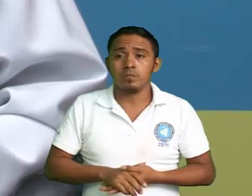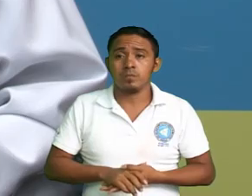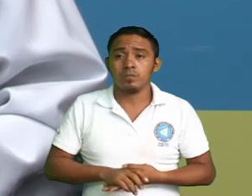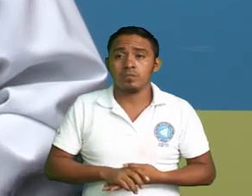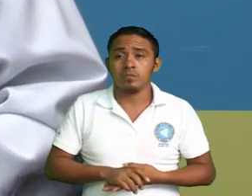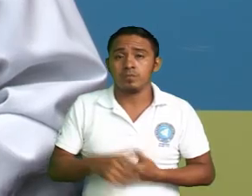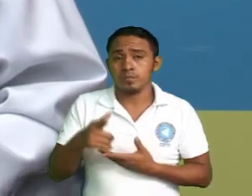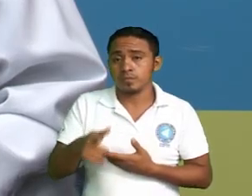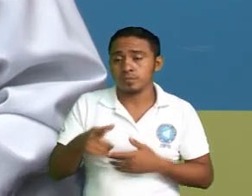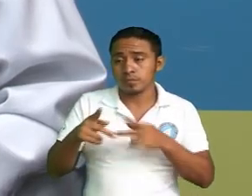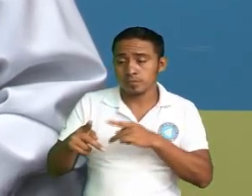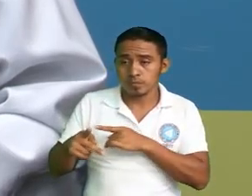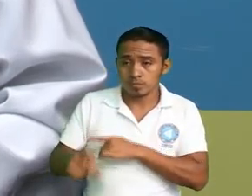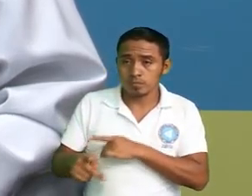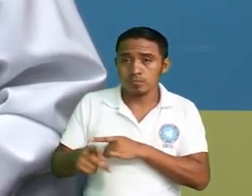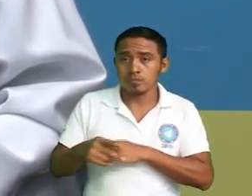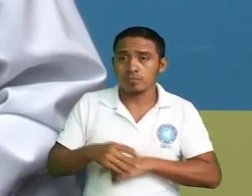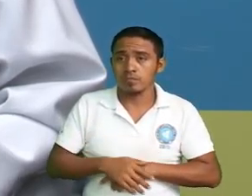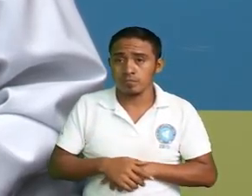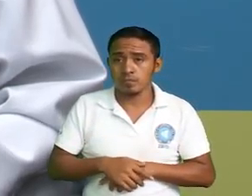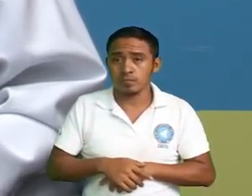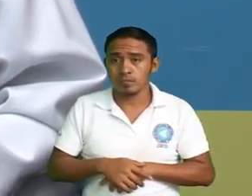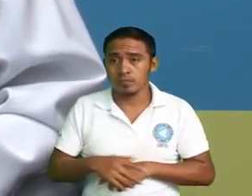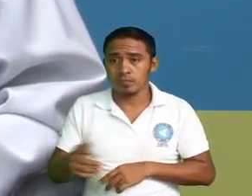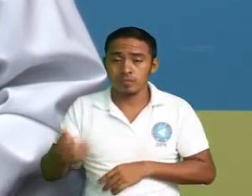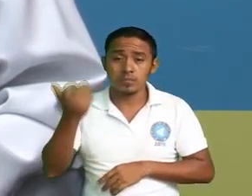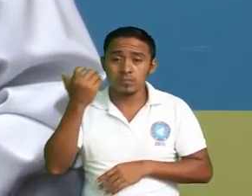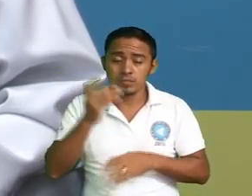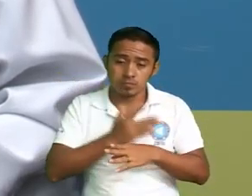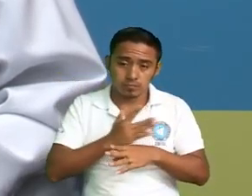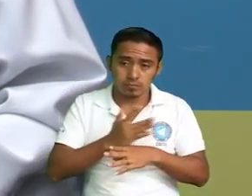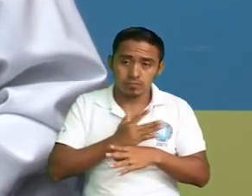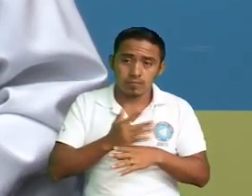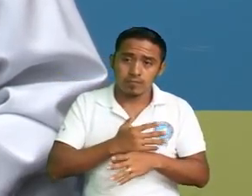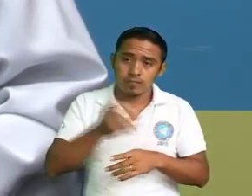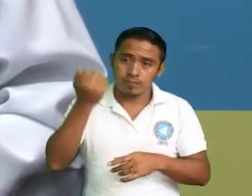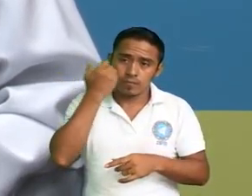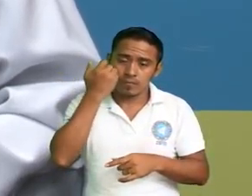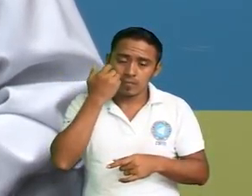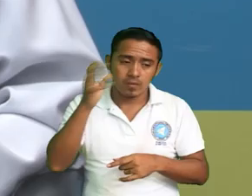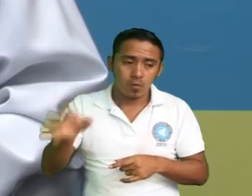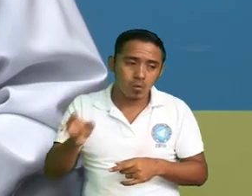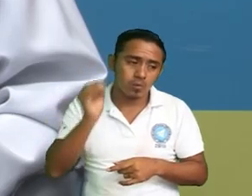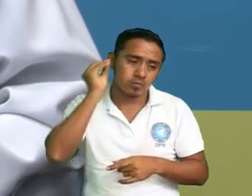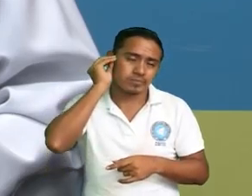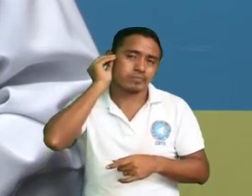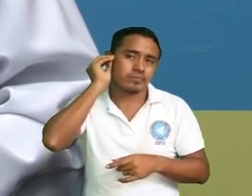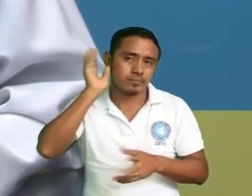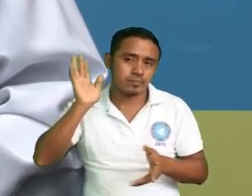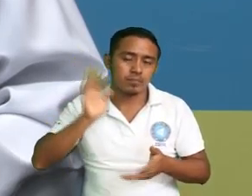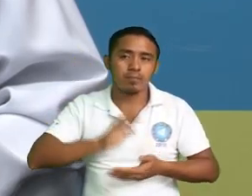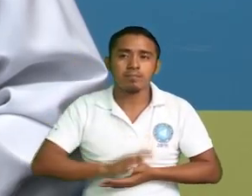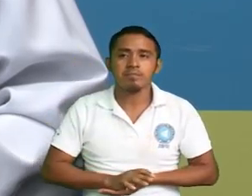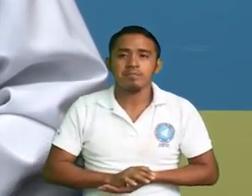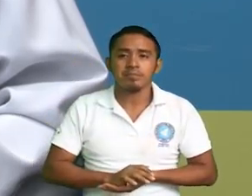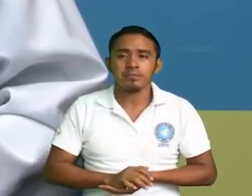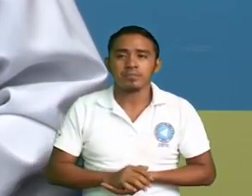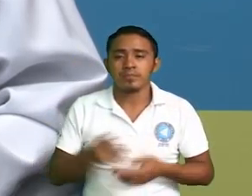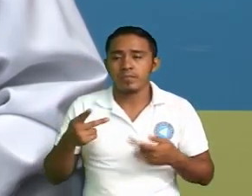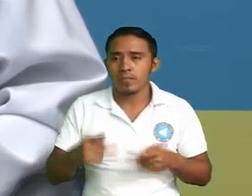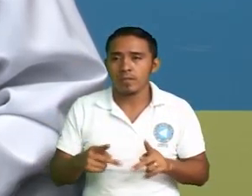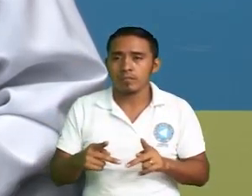que estos pacientes presenten infecciones en el oído medio. Pero la